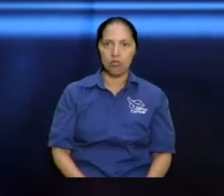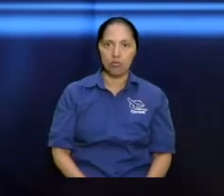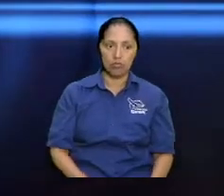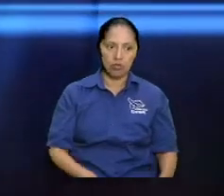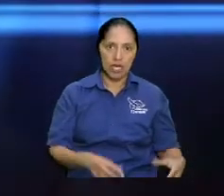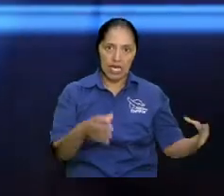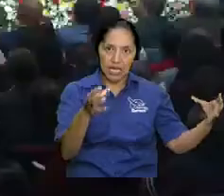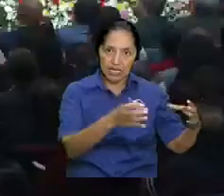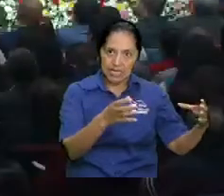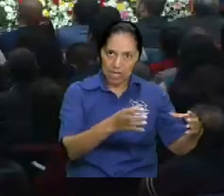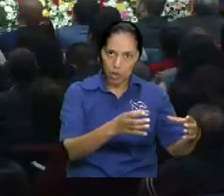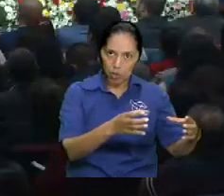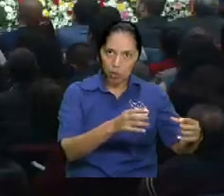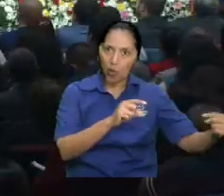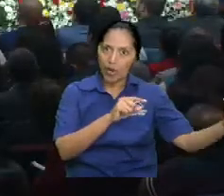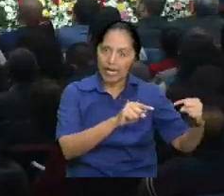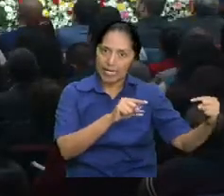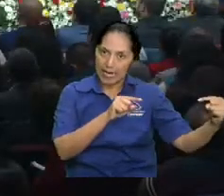comerciantes.